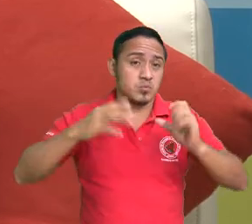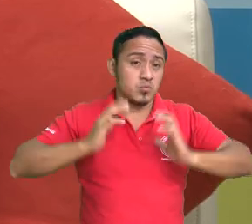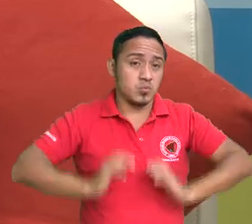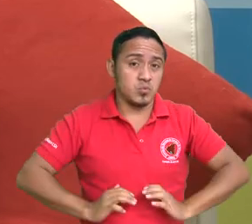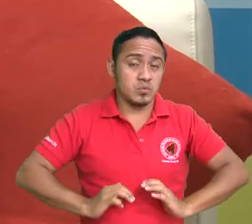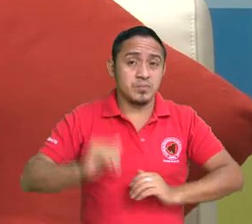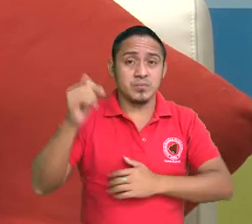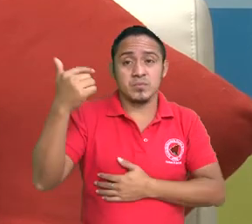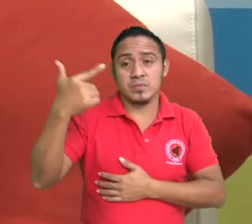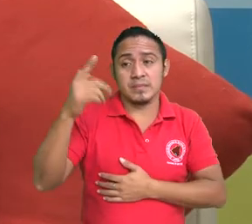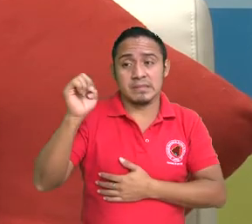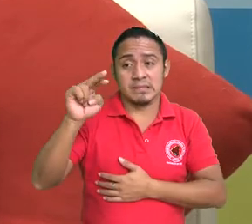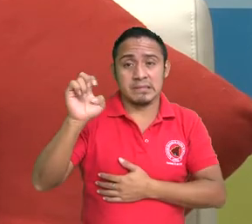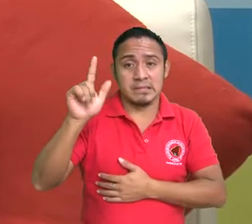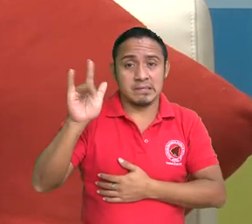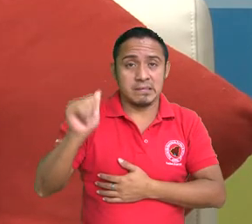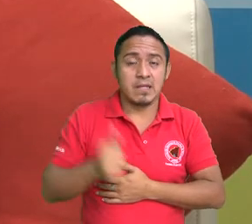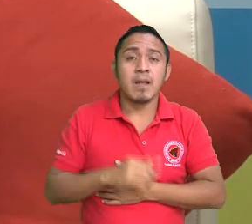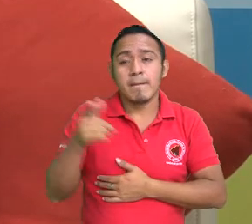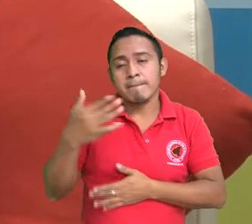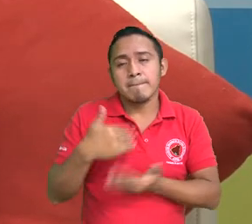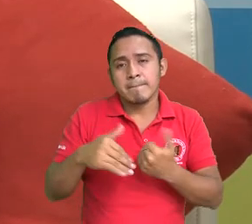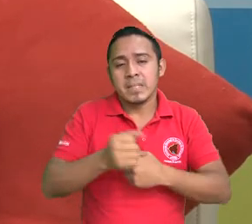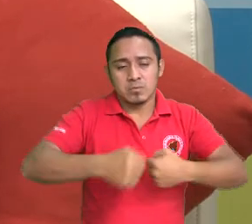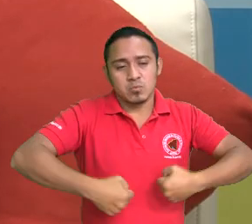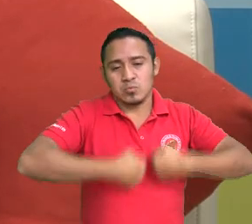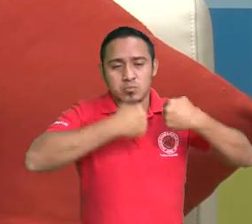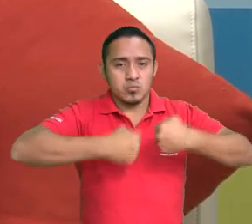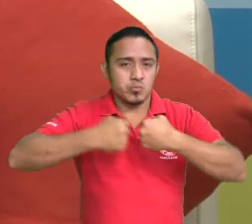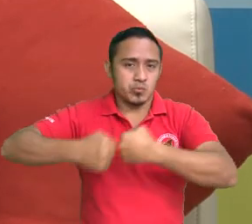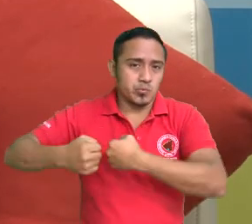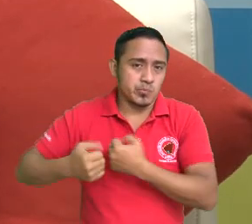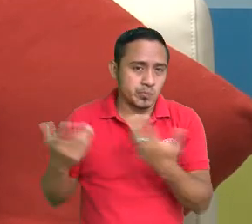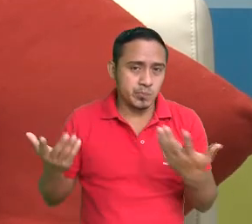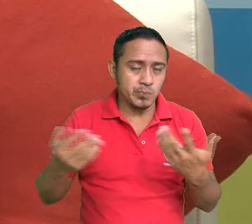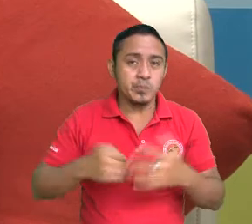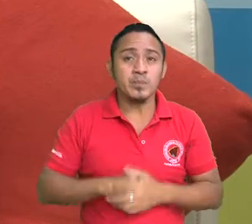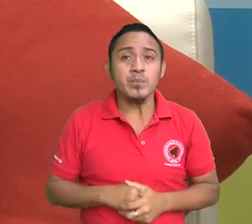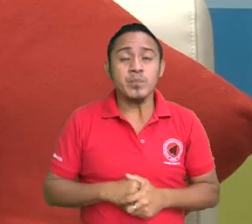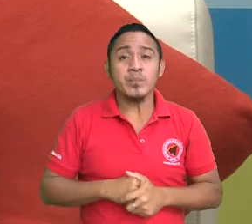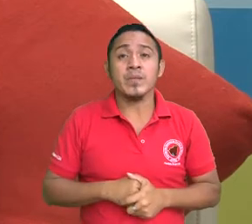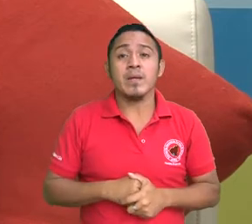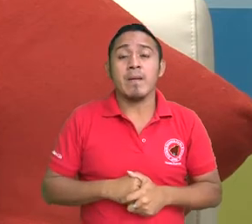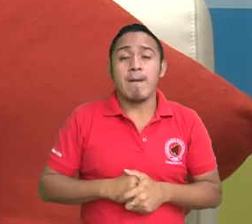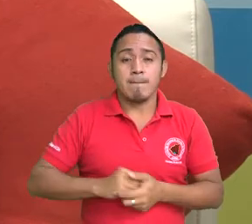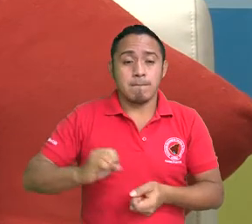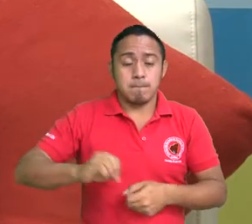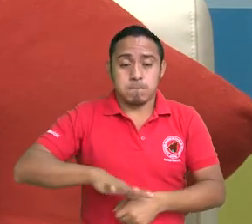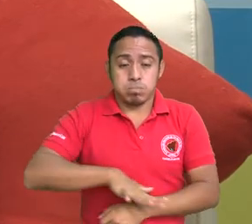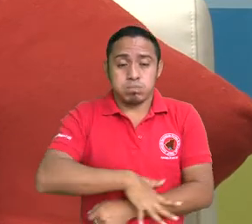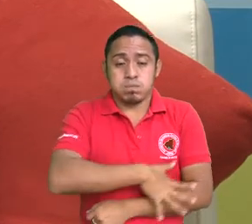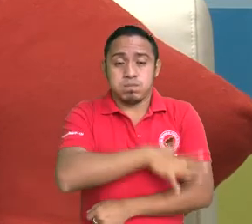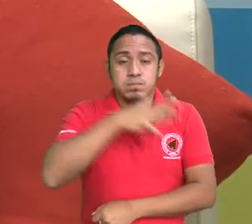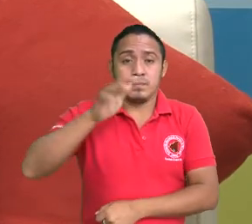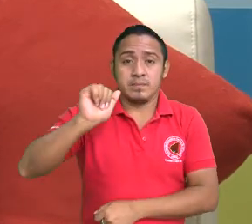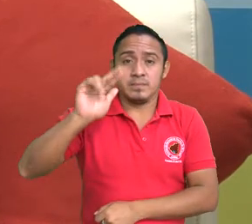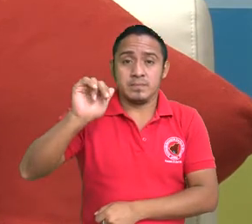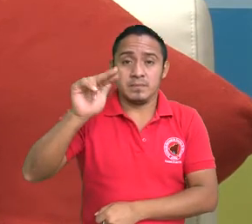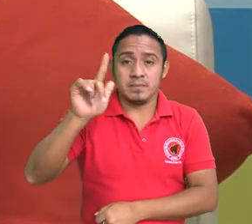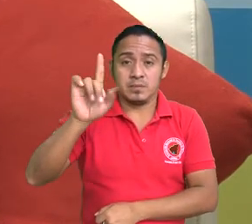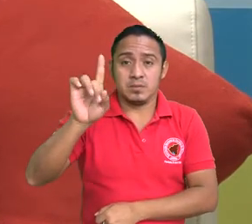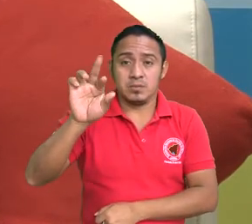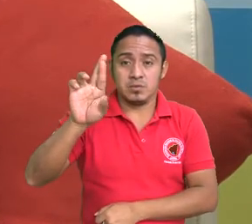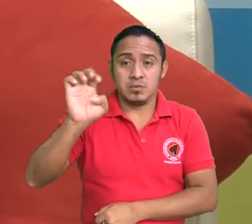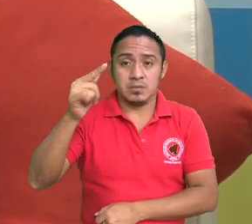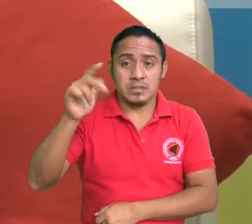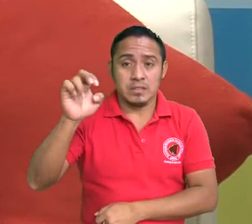genéticos asociados. Es mucho más frecuente en los hombres. ¿Y qué es lo que pasa? El incremento de los andrógenos que hay,